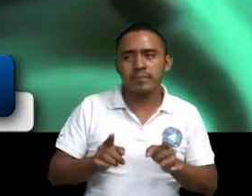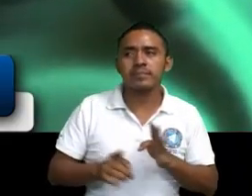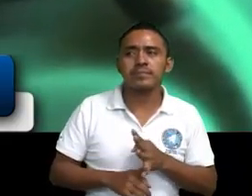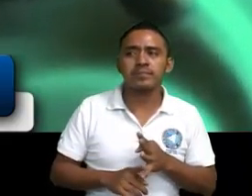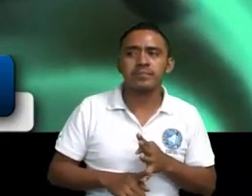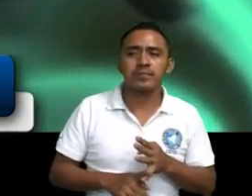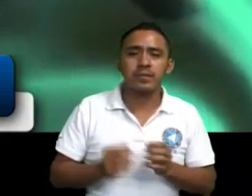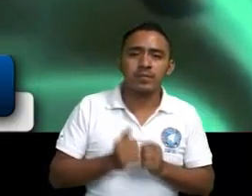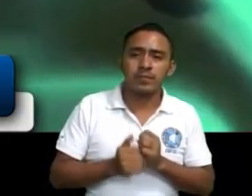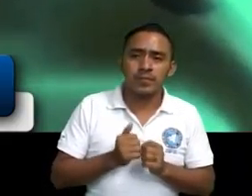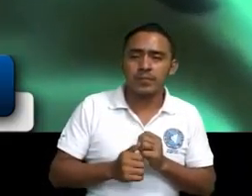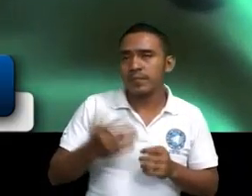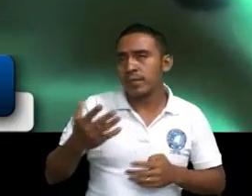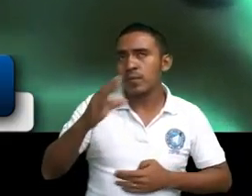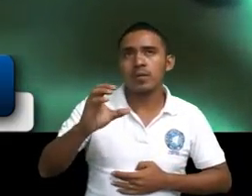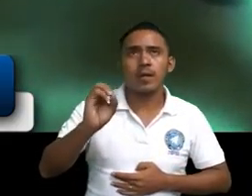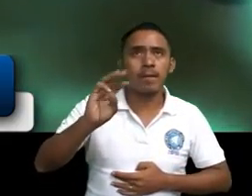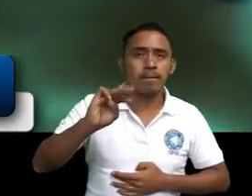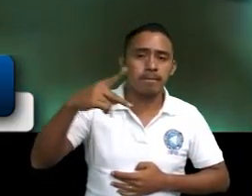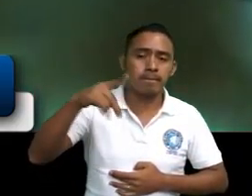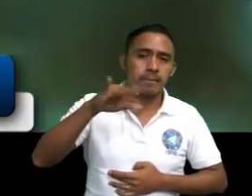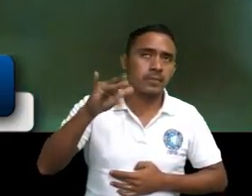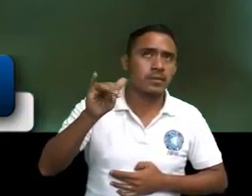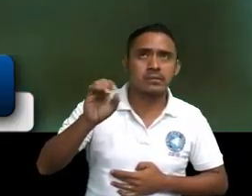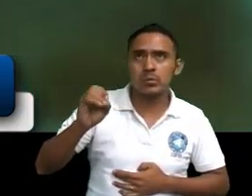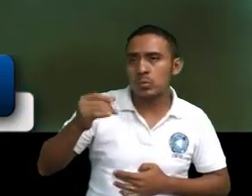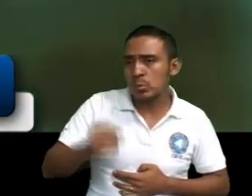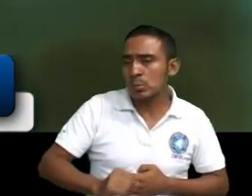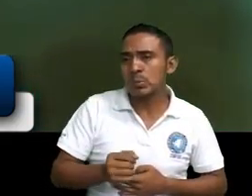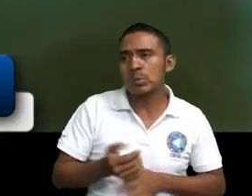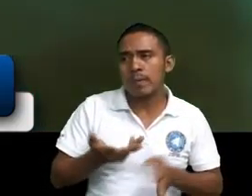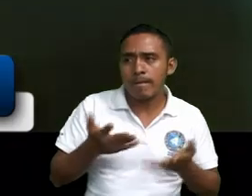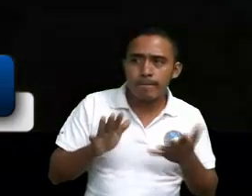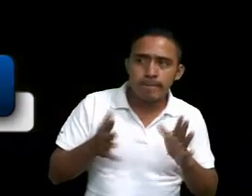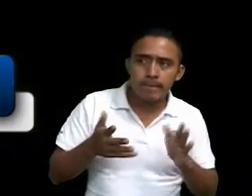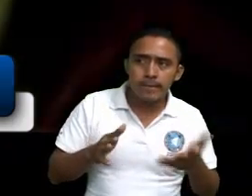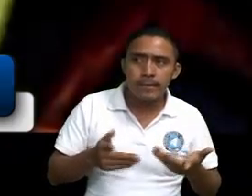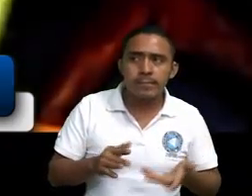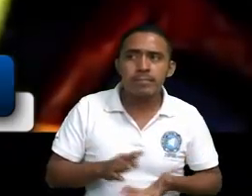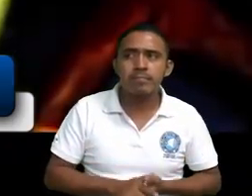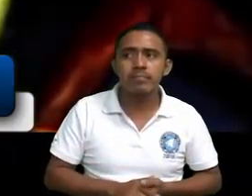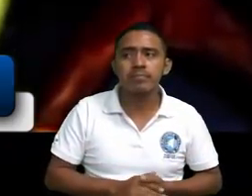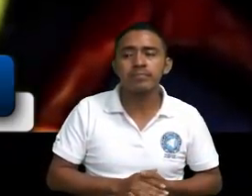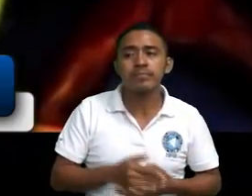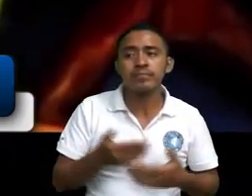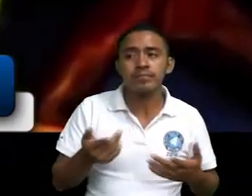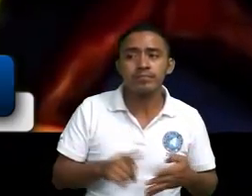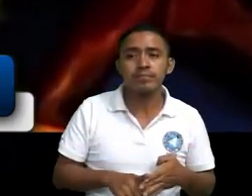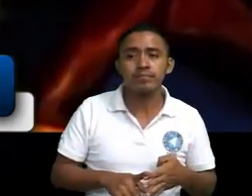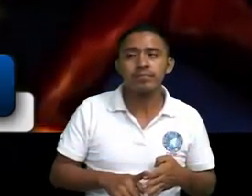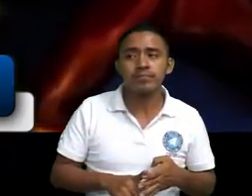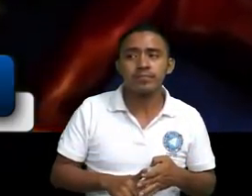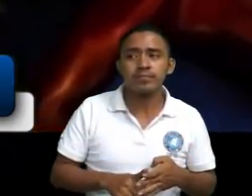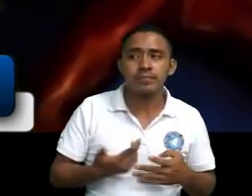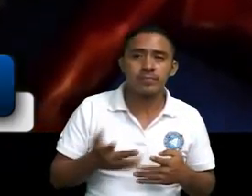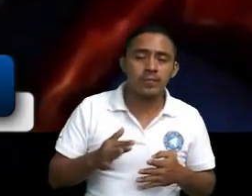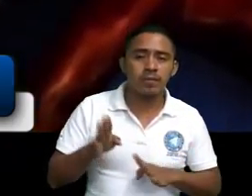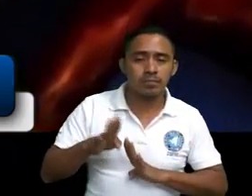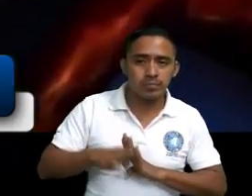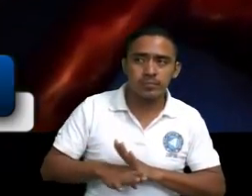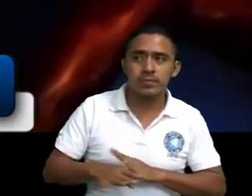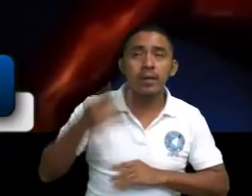Las complicaciones son comparables con la cirugía convencional, pero lógicamente tienden a tener una disminución de la misma.